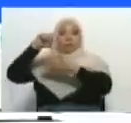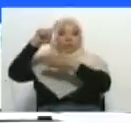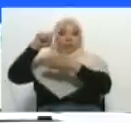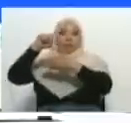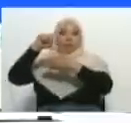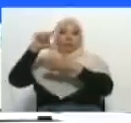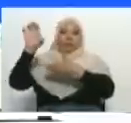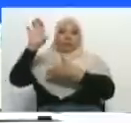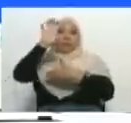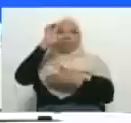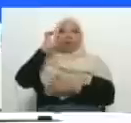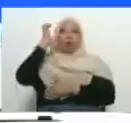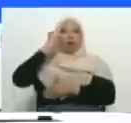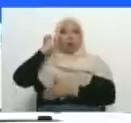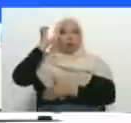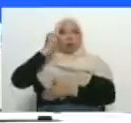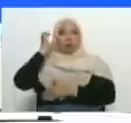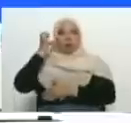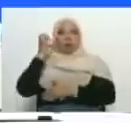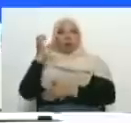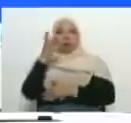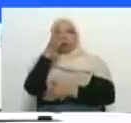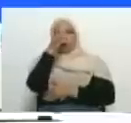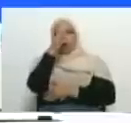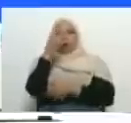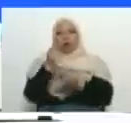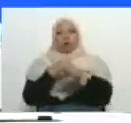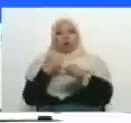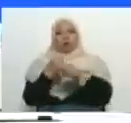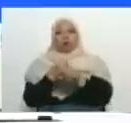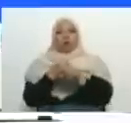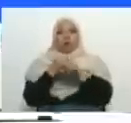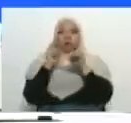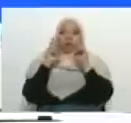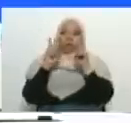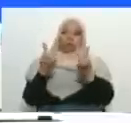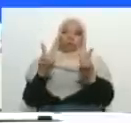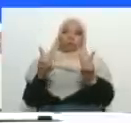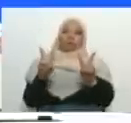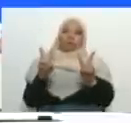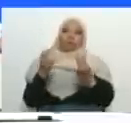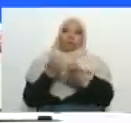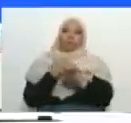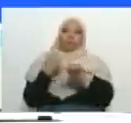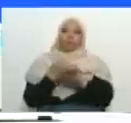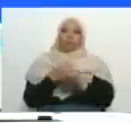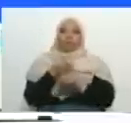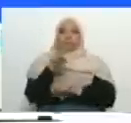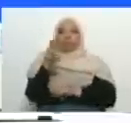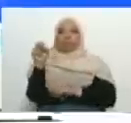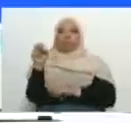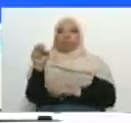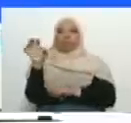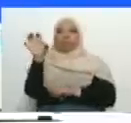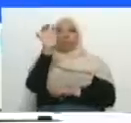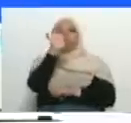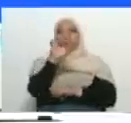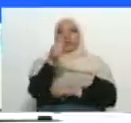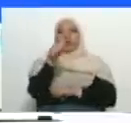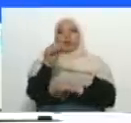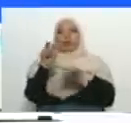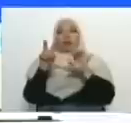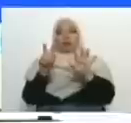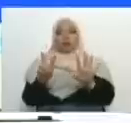de países europeos. Se burlaron en sus caras. De esos 20 países,